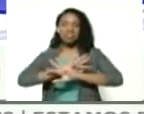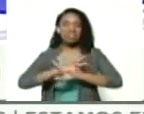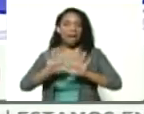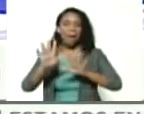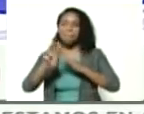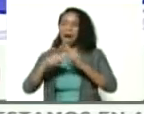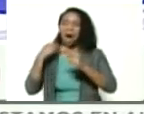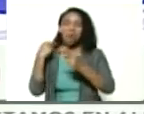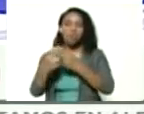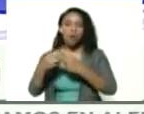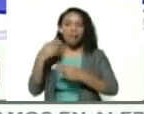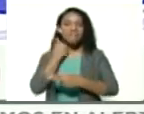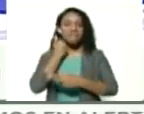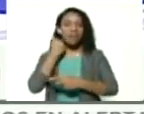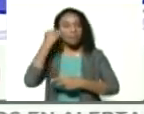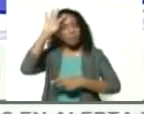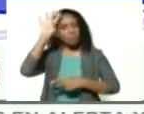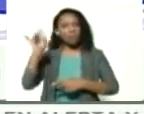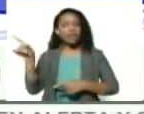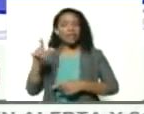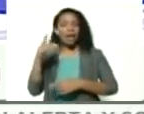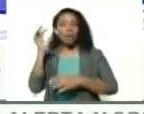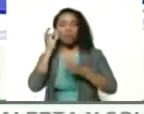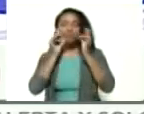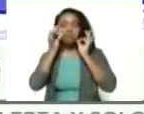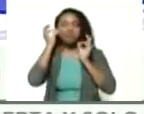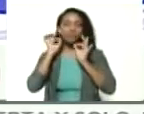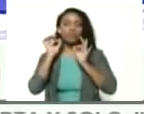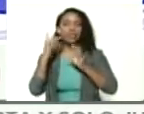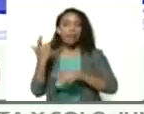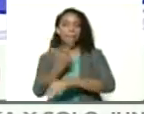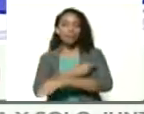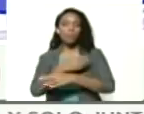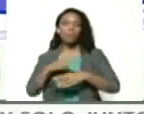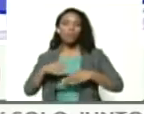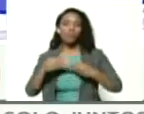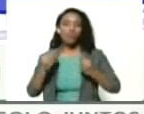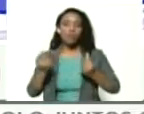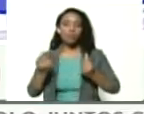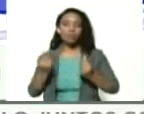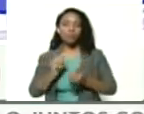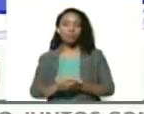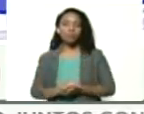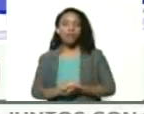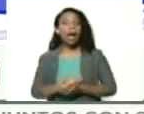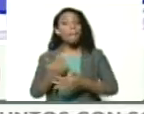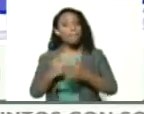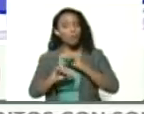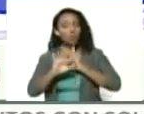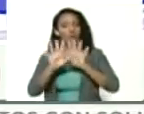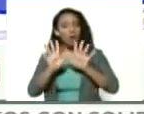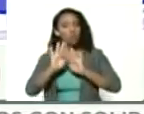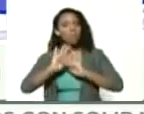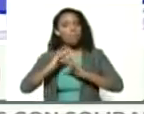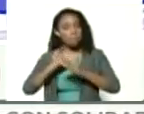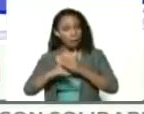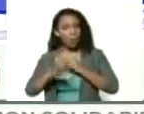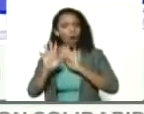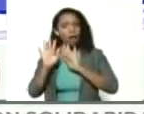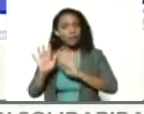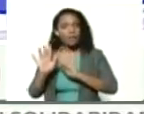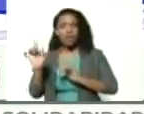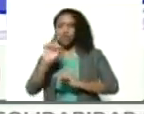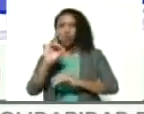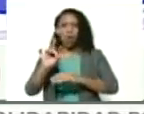El tipo de vacunas es la lechina. Te ponen antilechina, pero te da lechina más suave. ¿Ah? Vamos a estar claros, pues, vamos a estar claros. No se